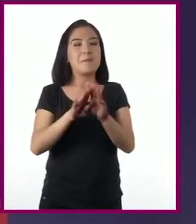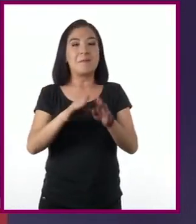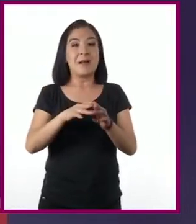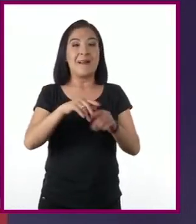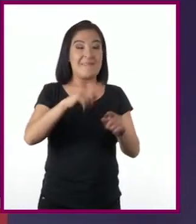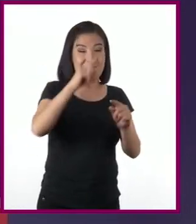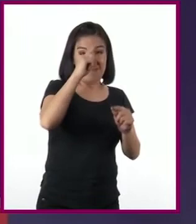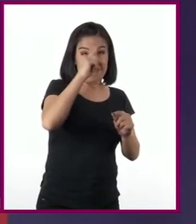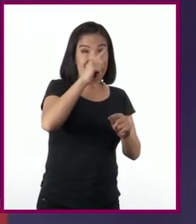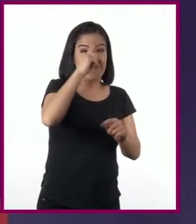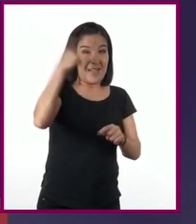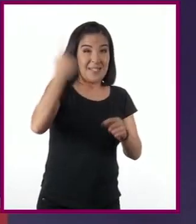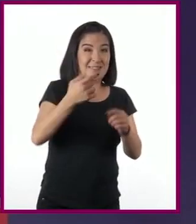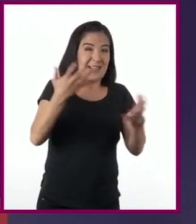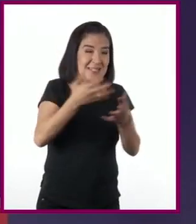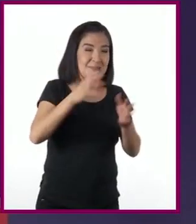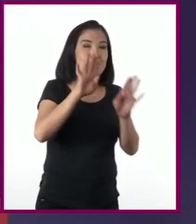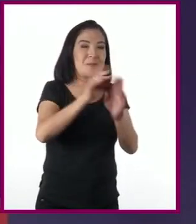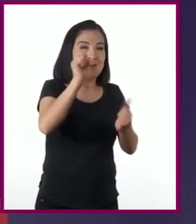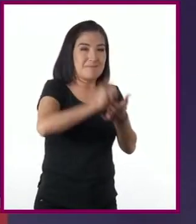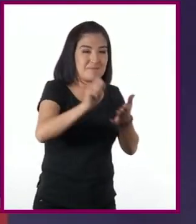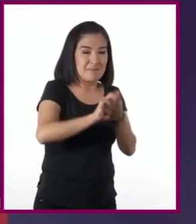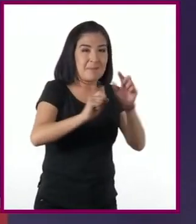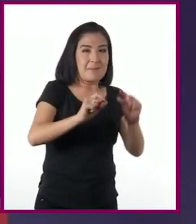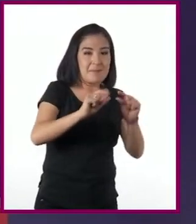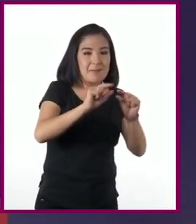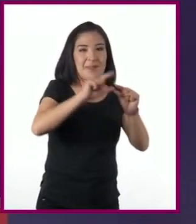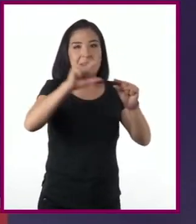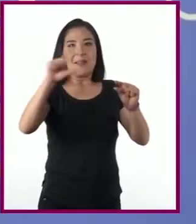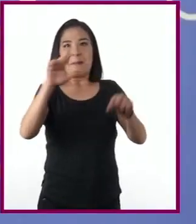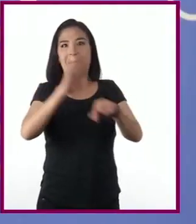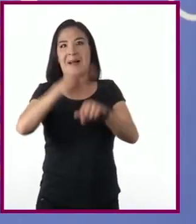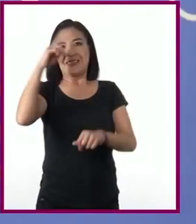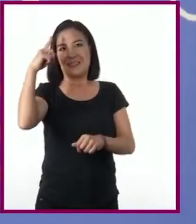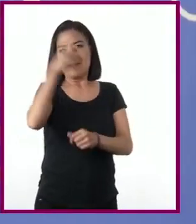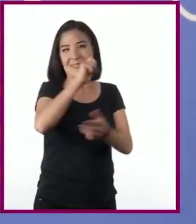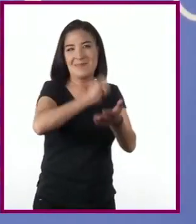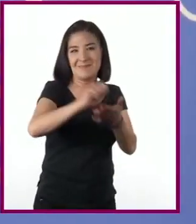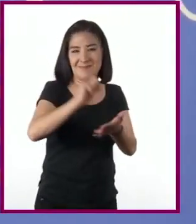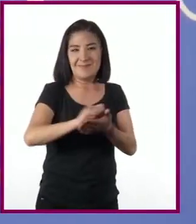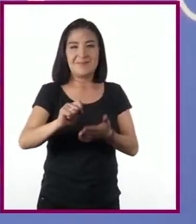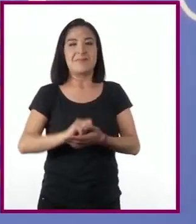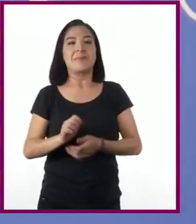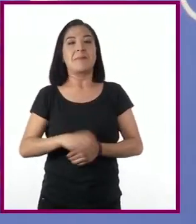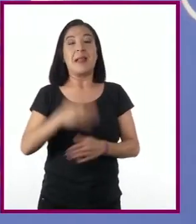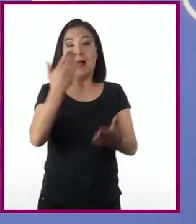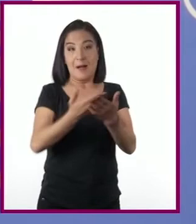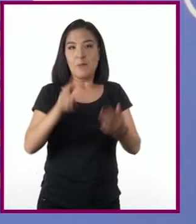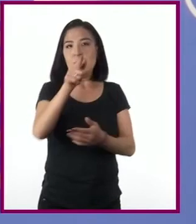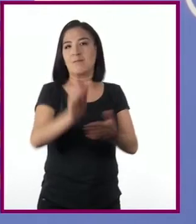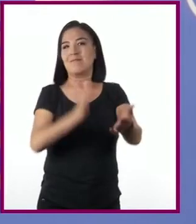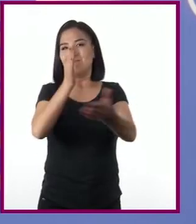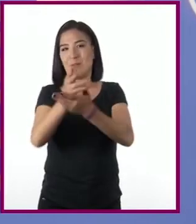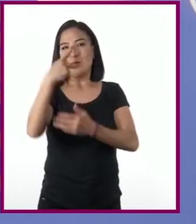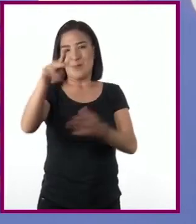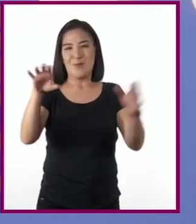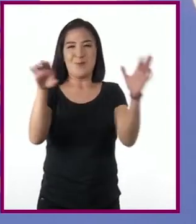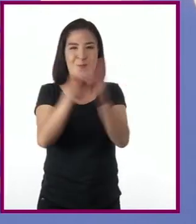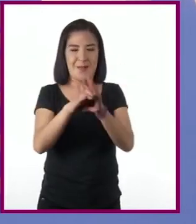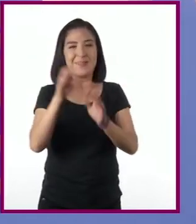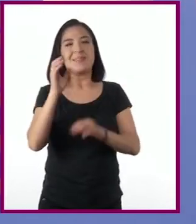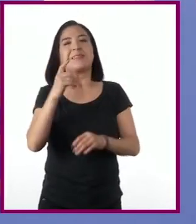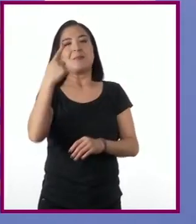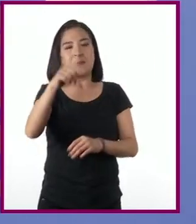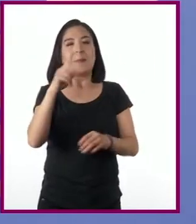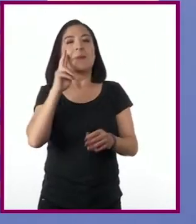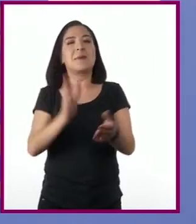más sencilla de redactar un enunciado a una más compleja. Es hora de ir a su habitación. ¿Qué reglas se imaginan